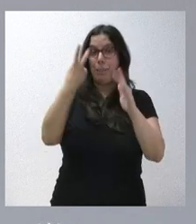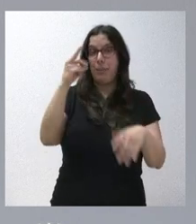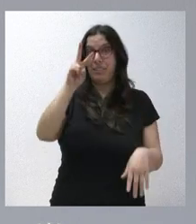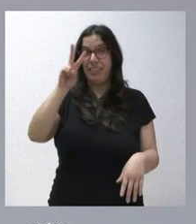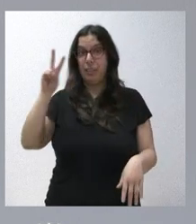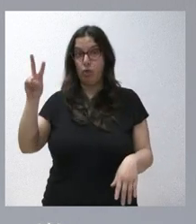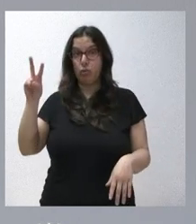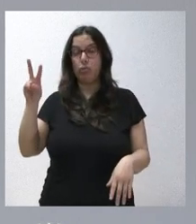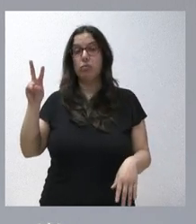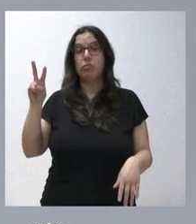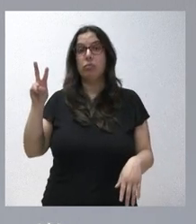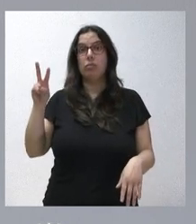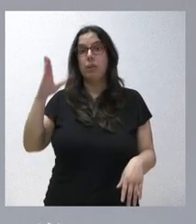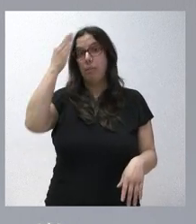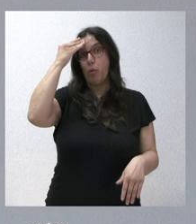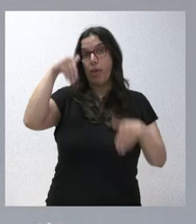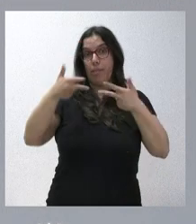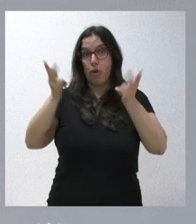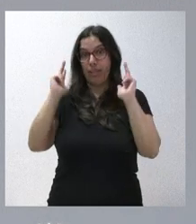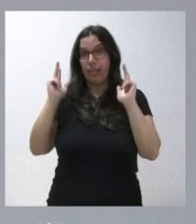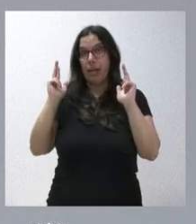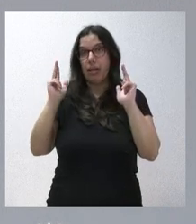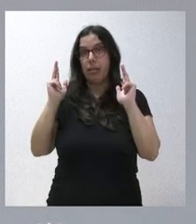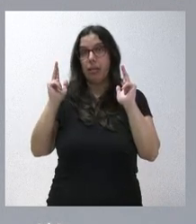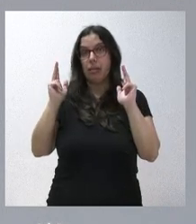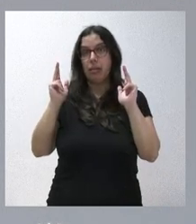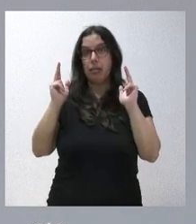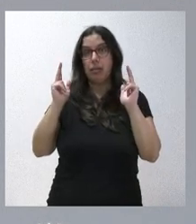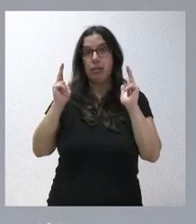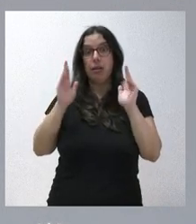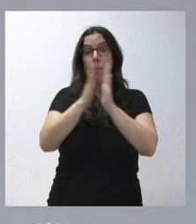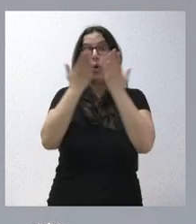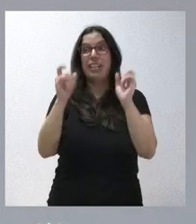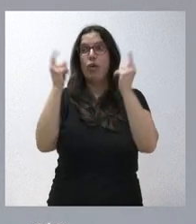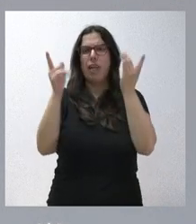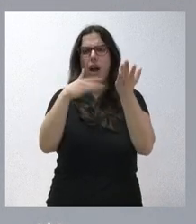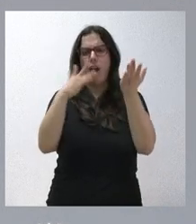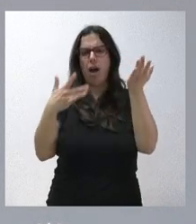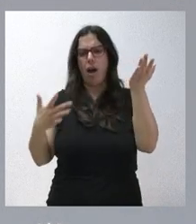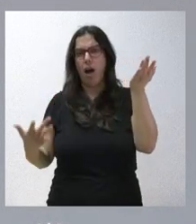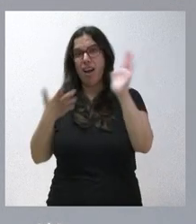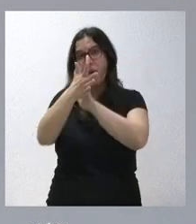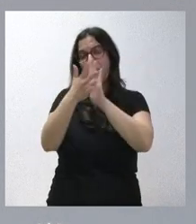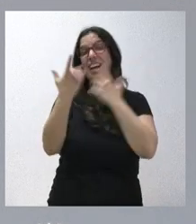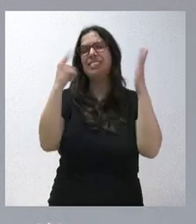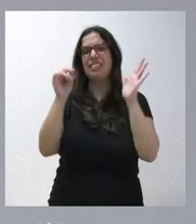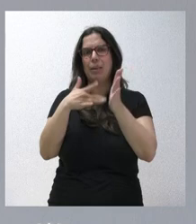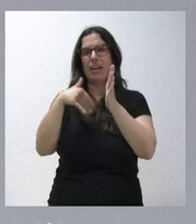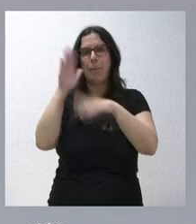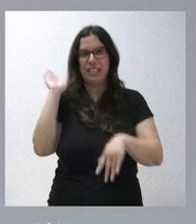2022 la ley de memoria democrática tiene más de 60 hojas de boletín en su exposición de